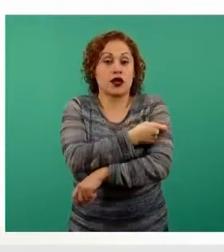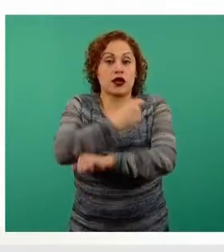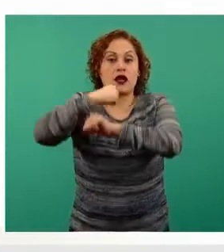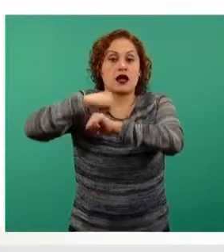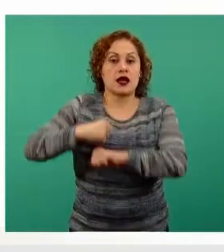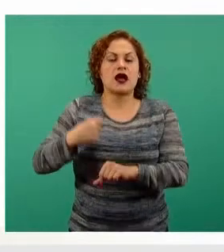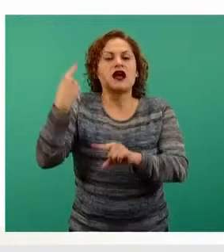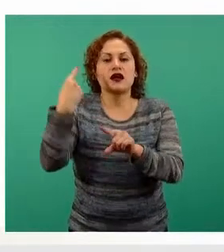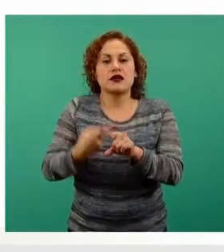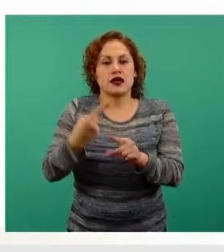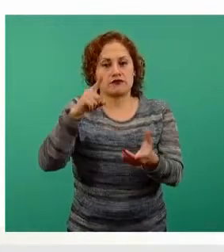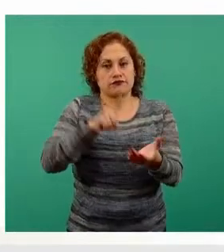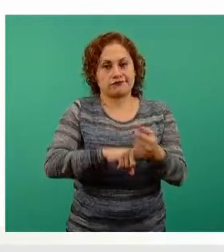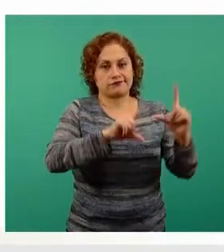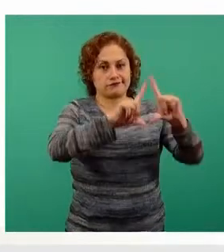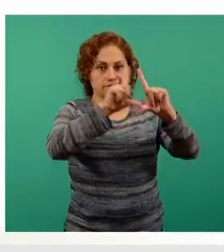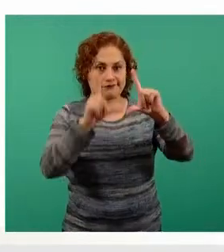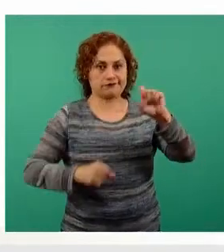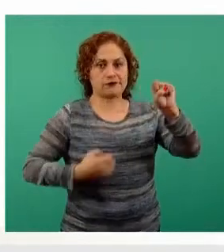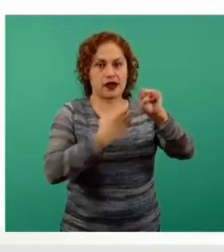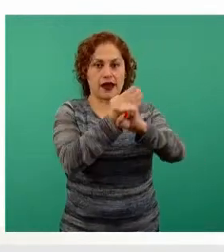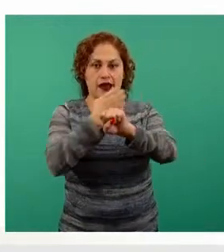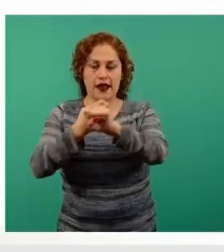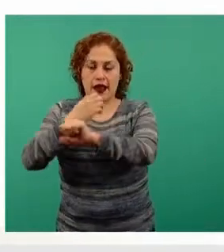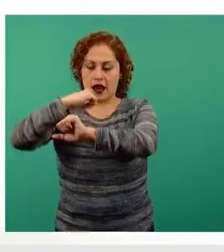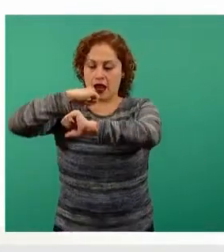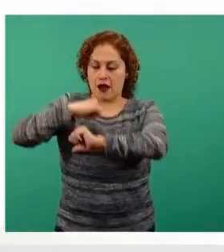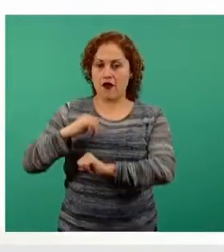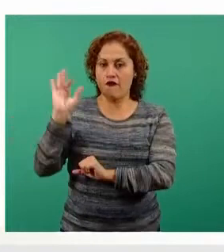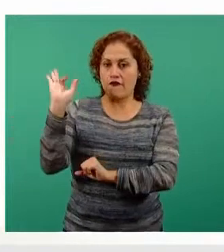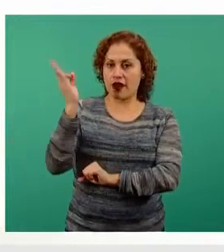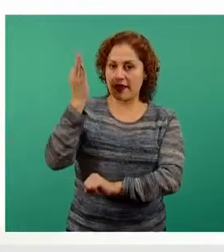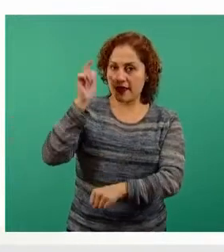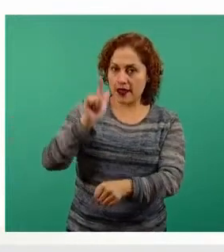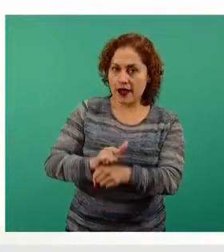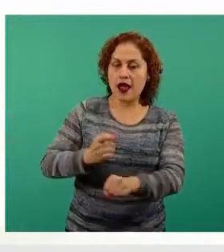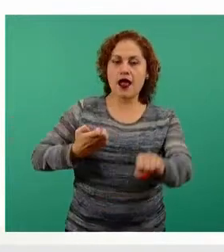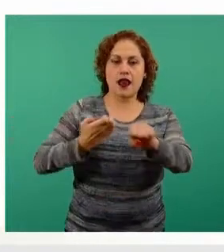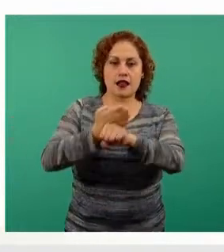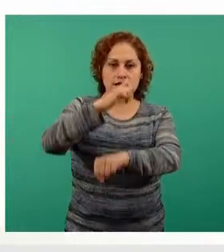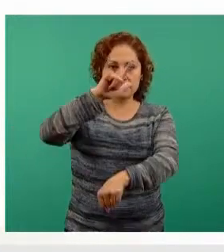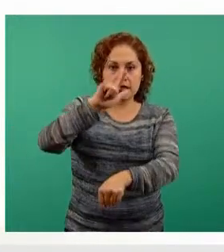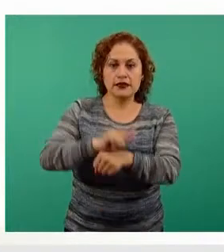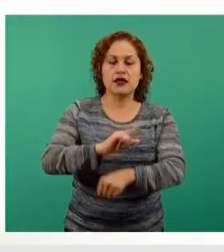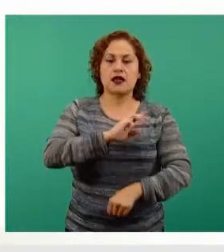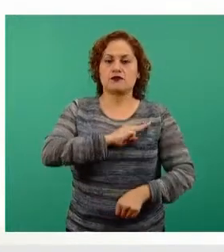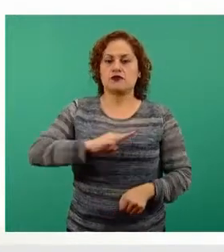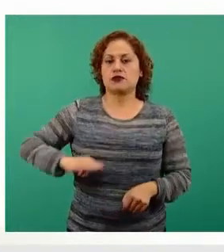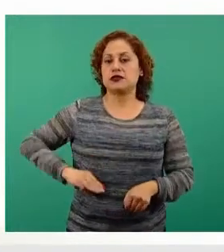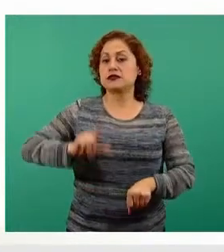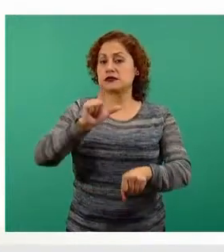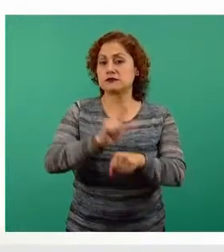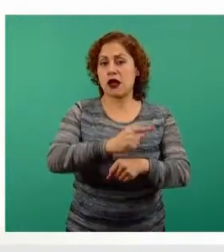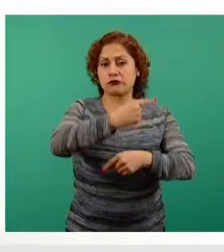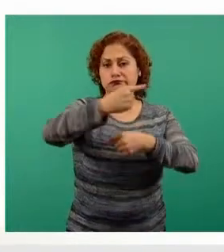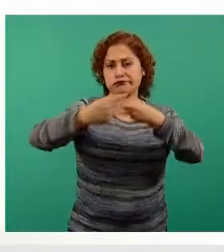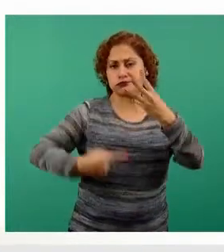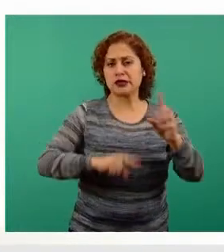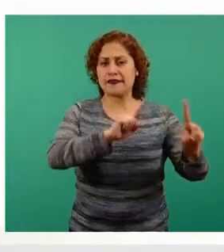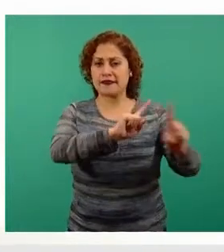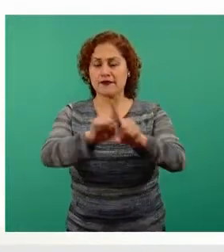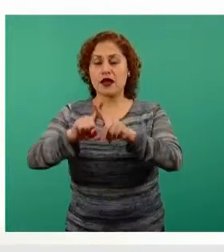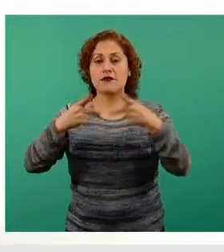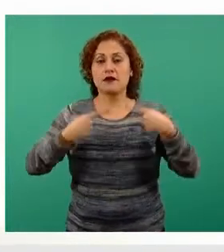los gobiernos, tanto estatales como municipales, quienes obviamente participan con diferentes acciones